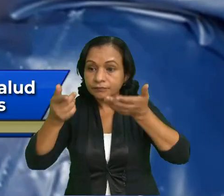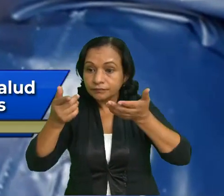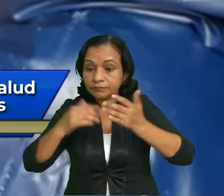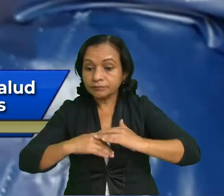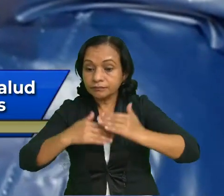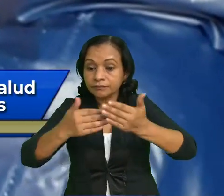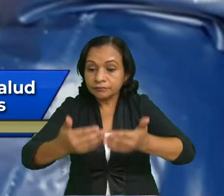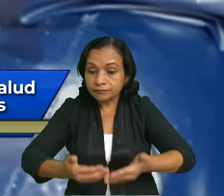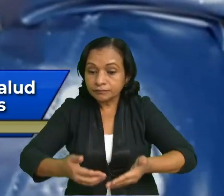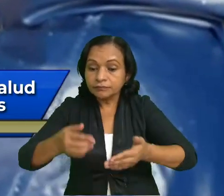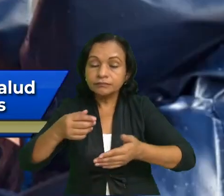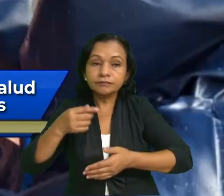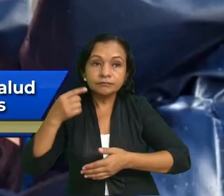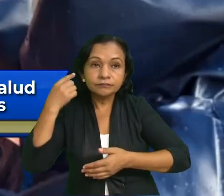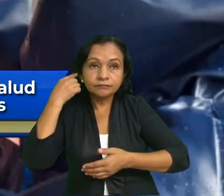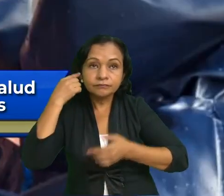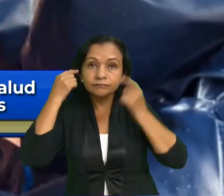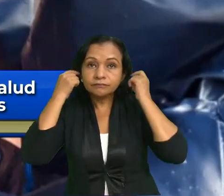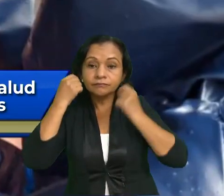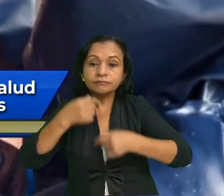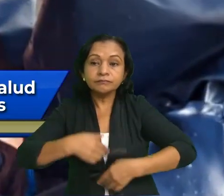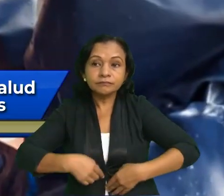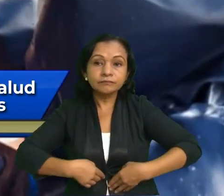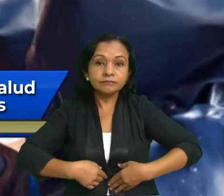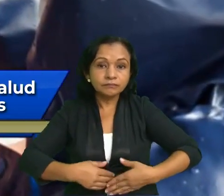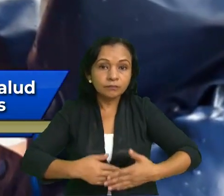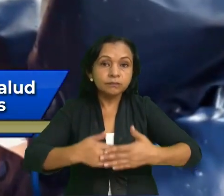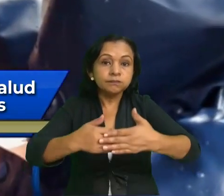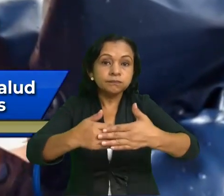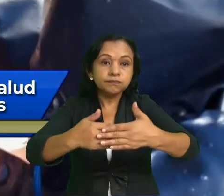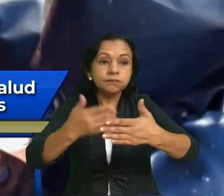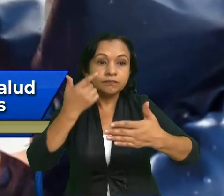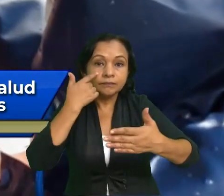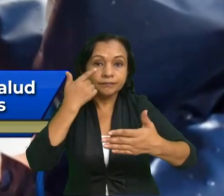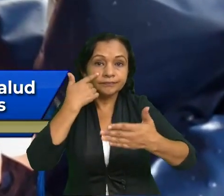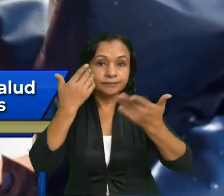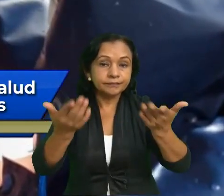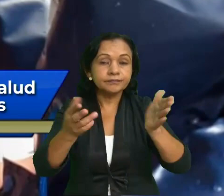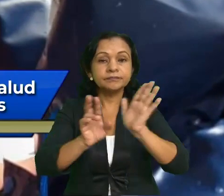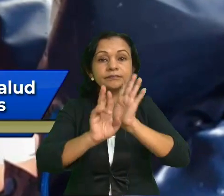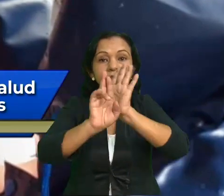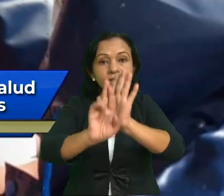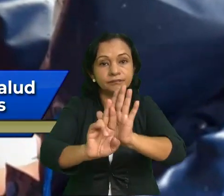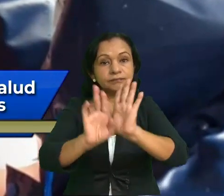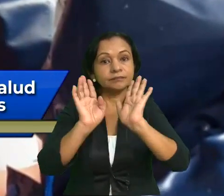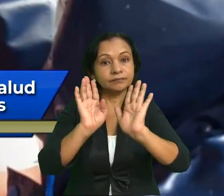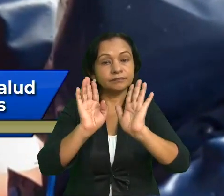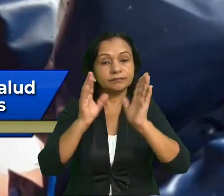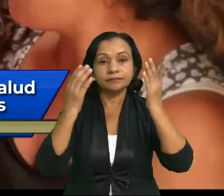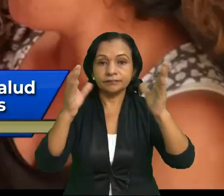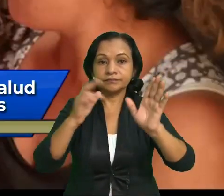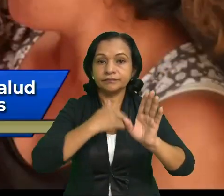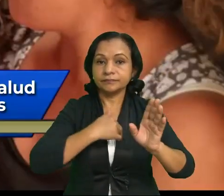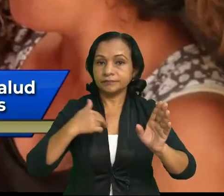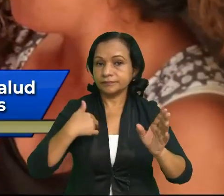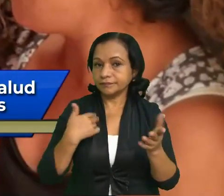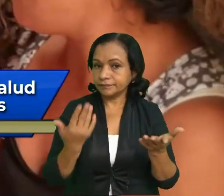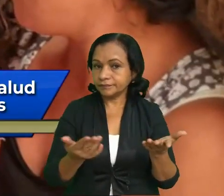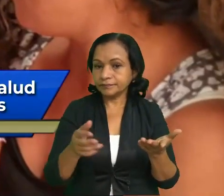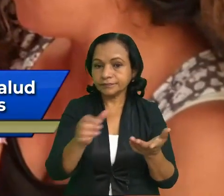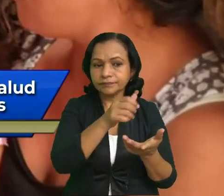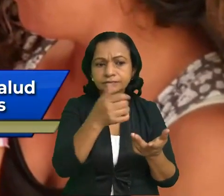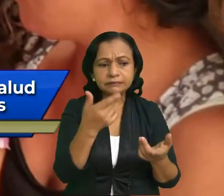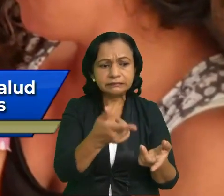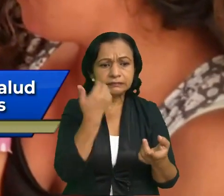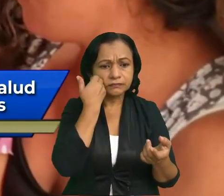porque esa es la importancia del abordaje al enfrentar la situación dar respuesta inmediata a lo que está aconteciendo pero si encontraba otras